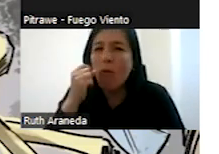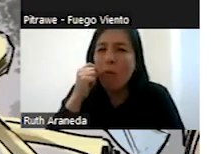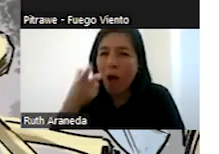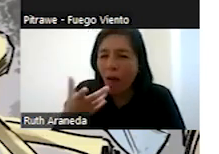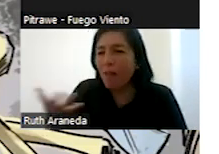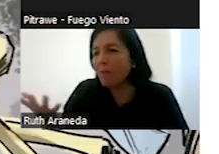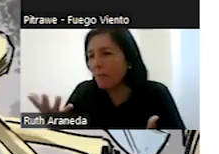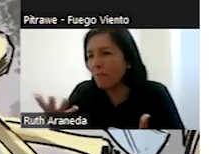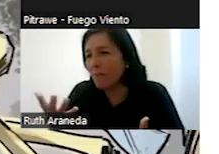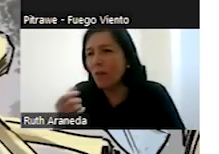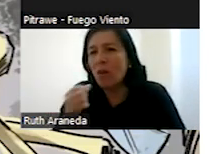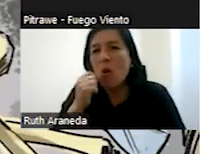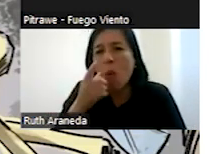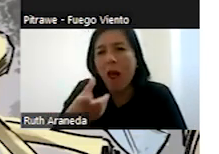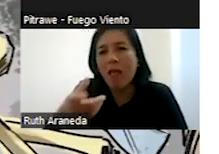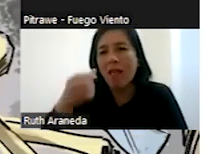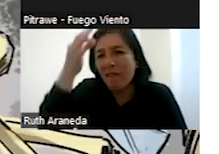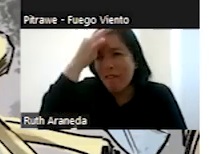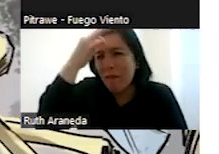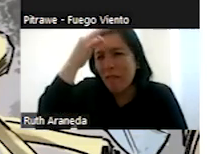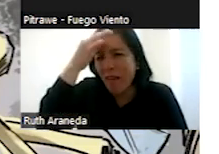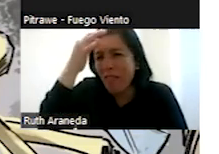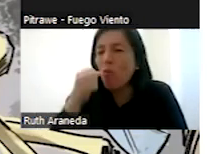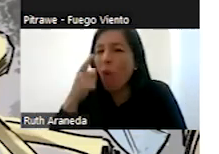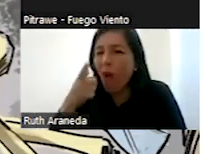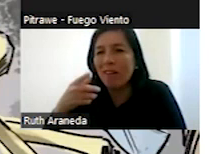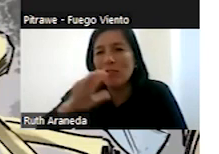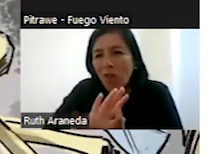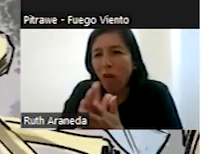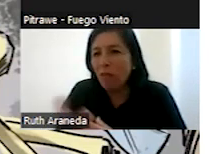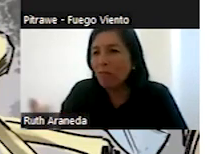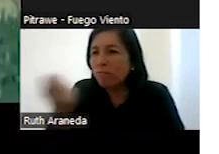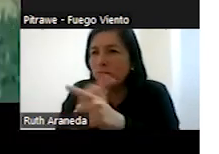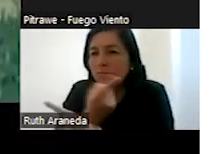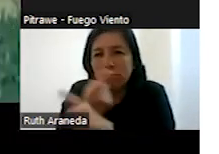de cuáles eran las enfermedades que padecían.